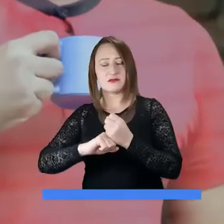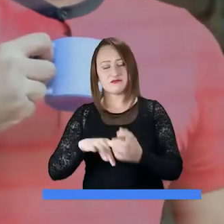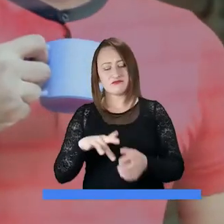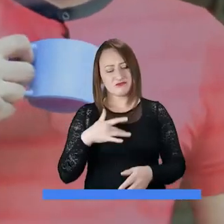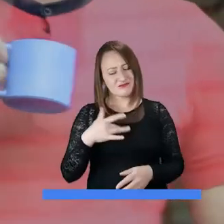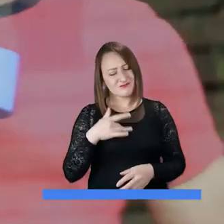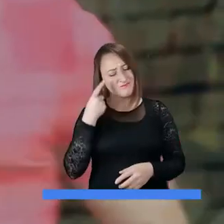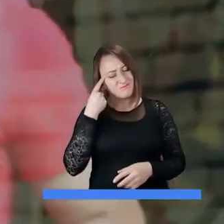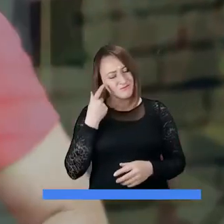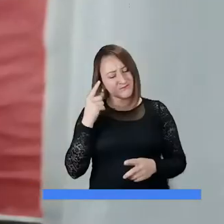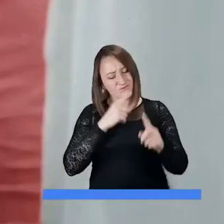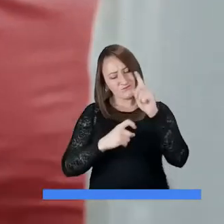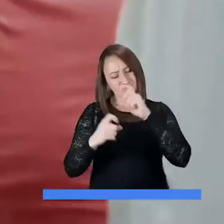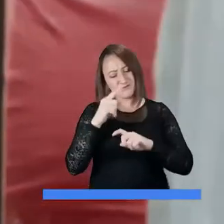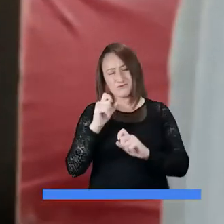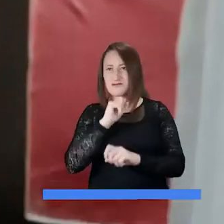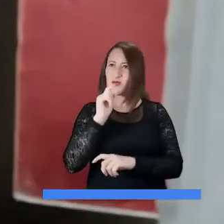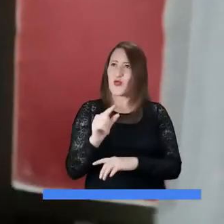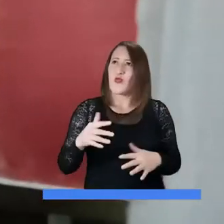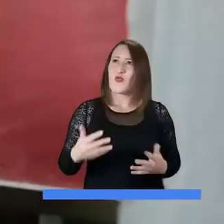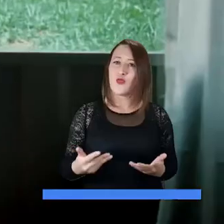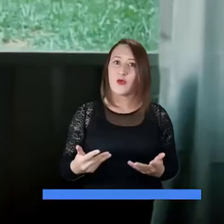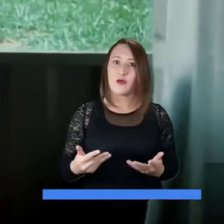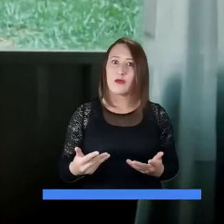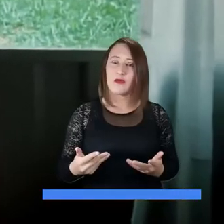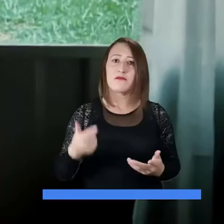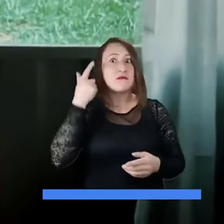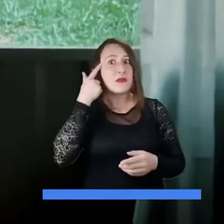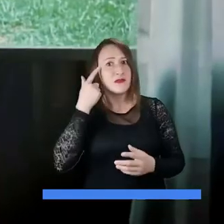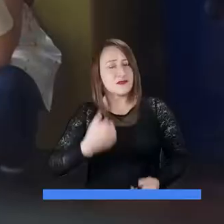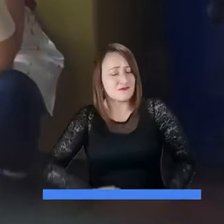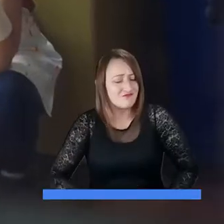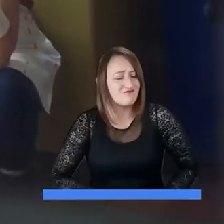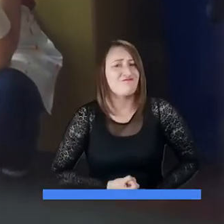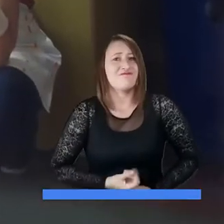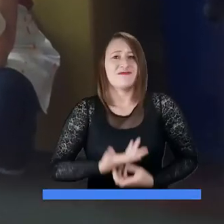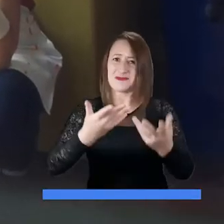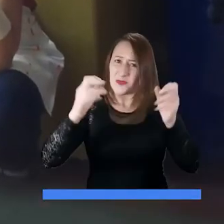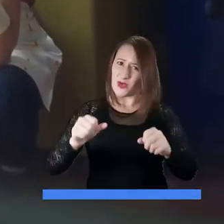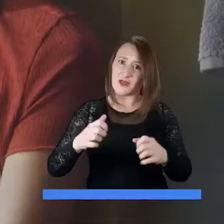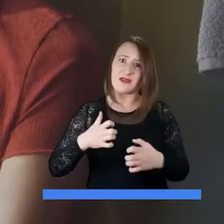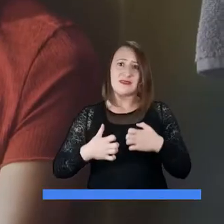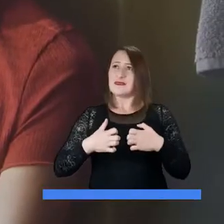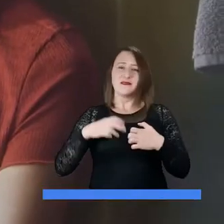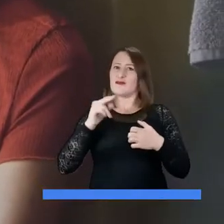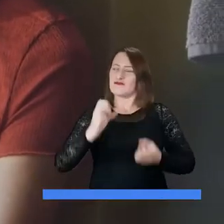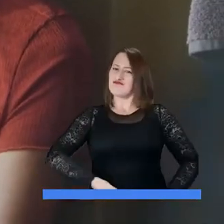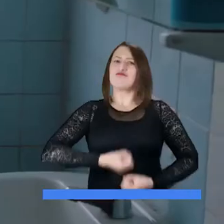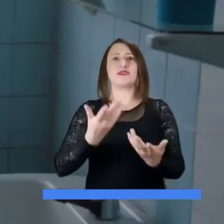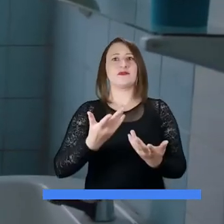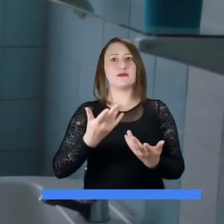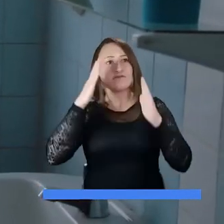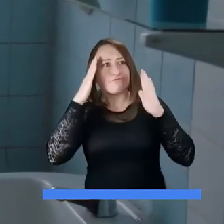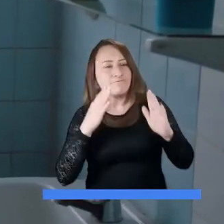entenderlo, que se vale preguntar cómo nos sentimos y qué pensamos, que se vale expresarlo sin